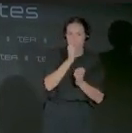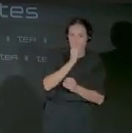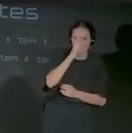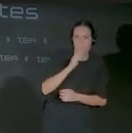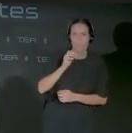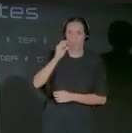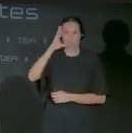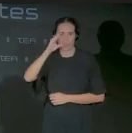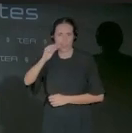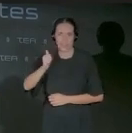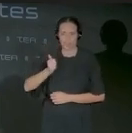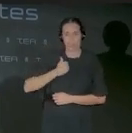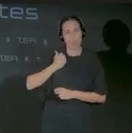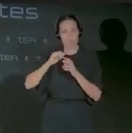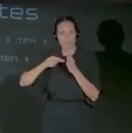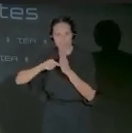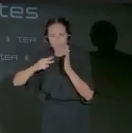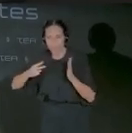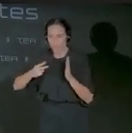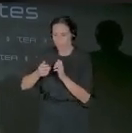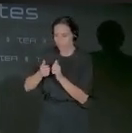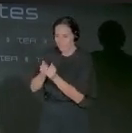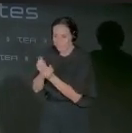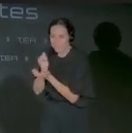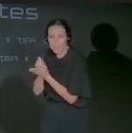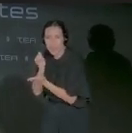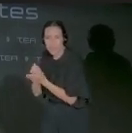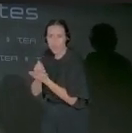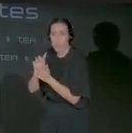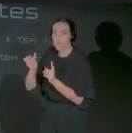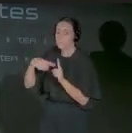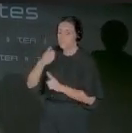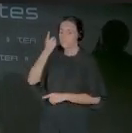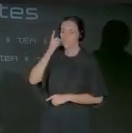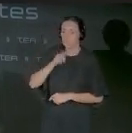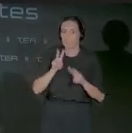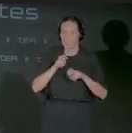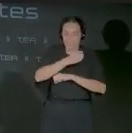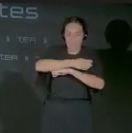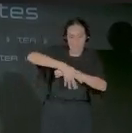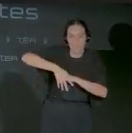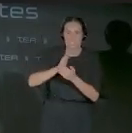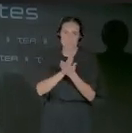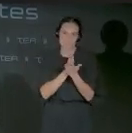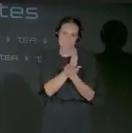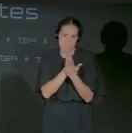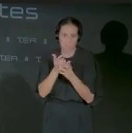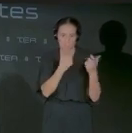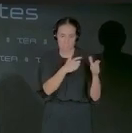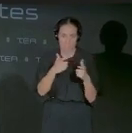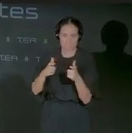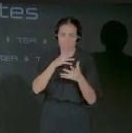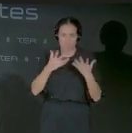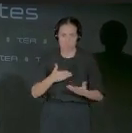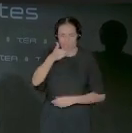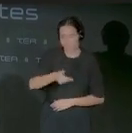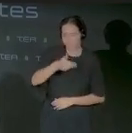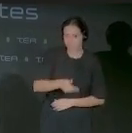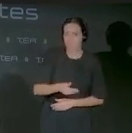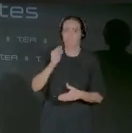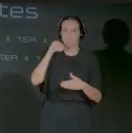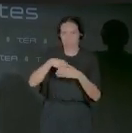nuevas tecnologías, simuladores, así como también la relevancia de los sectores transmedia dentro de la definición en la actualidad del propio sector del videojuego